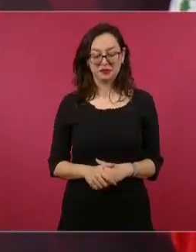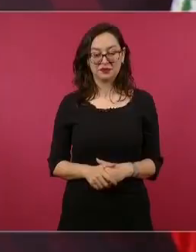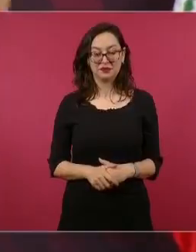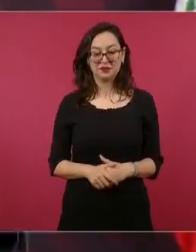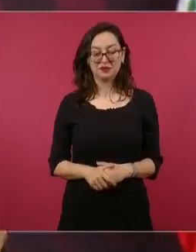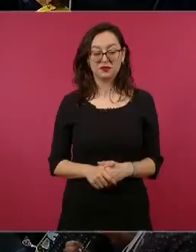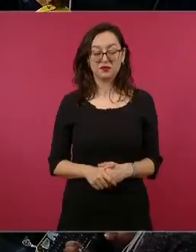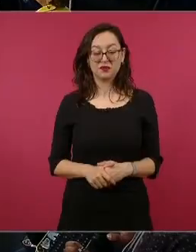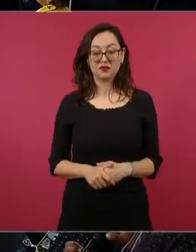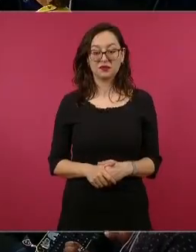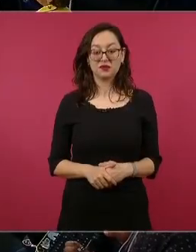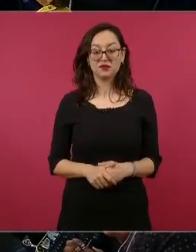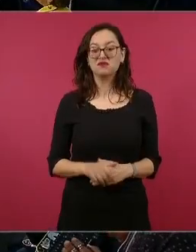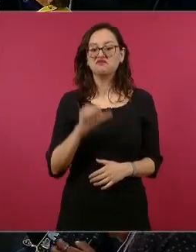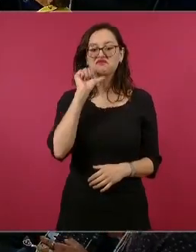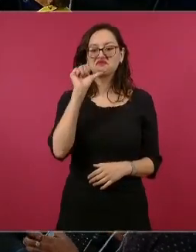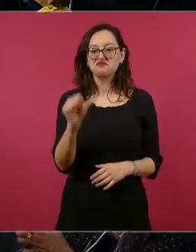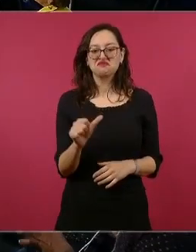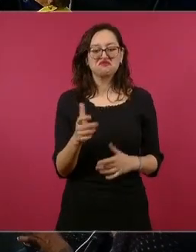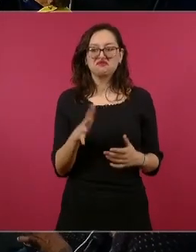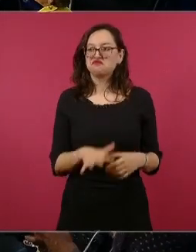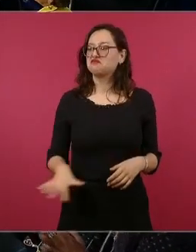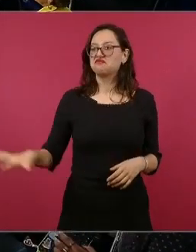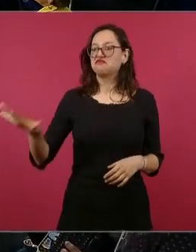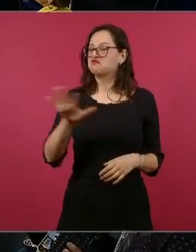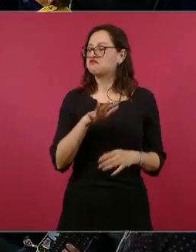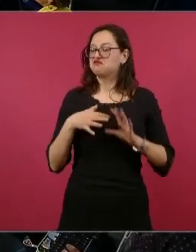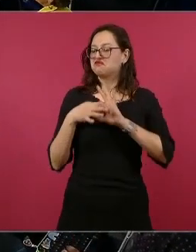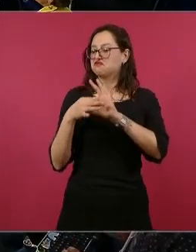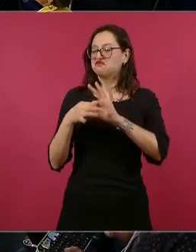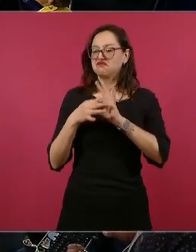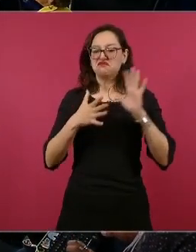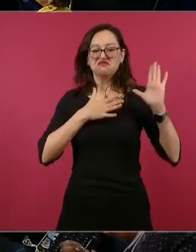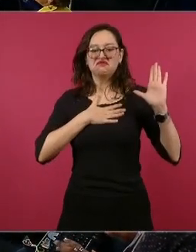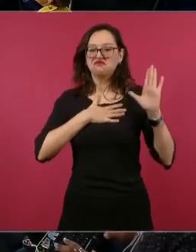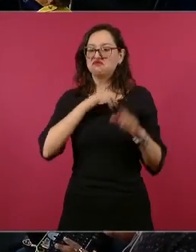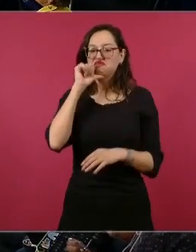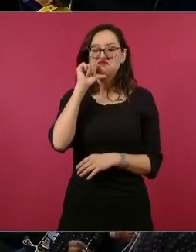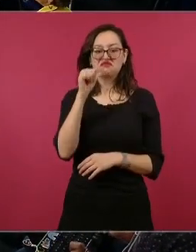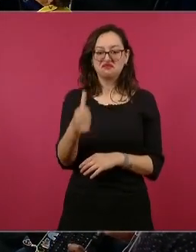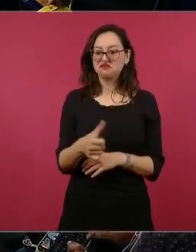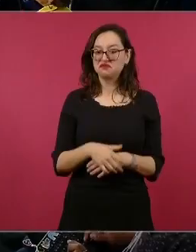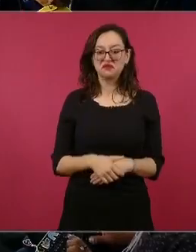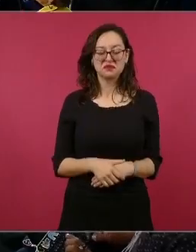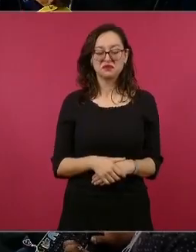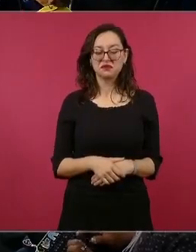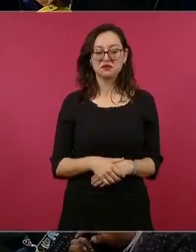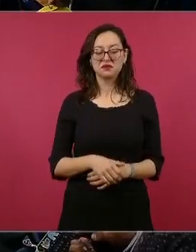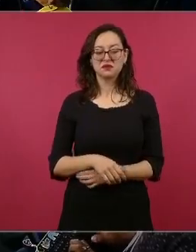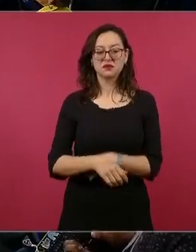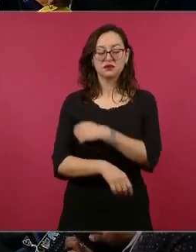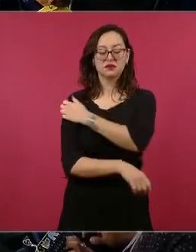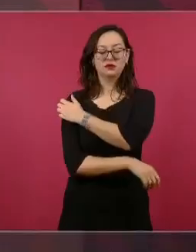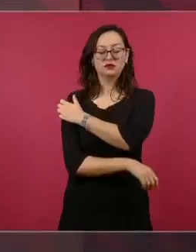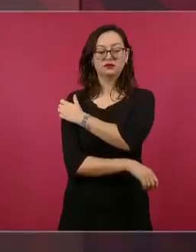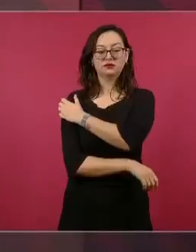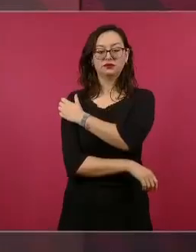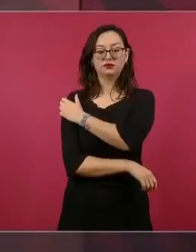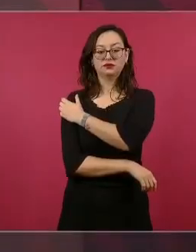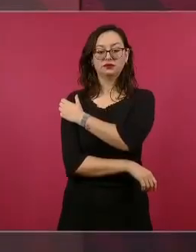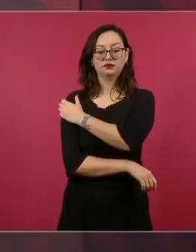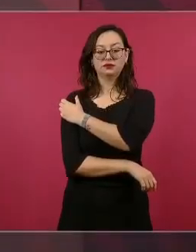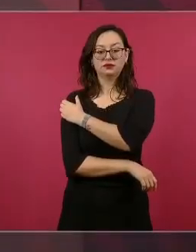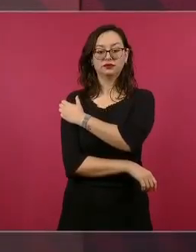sin compromisos con el pueblo sino con la